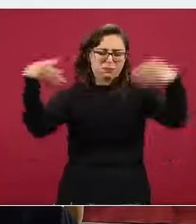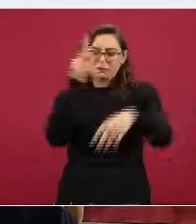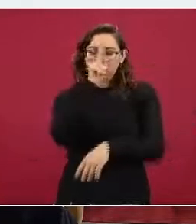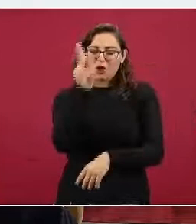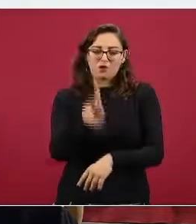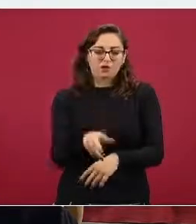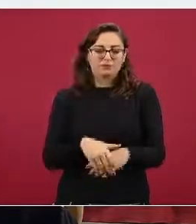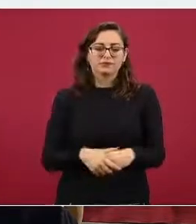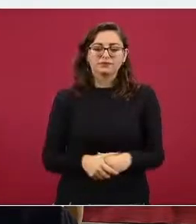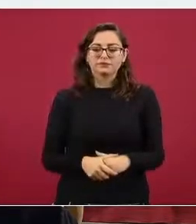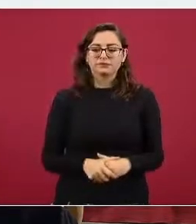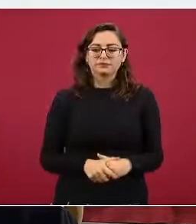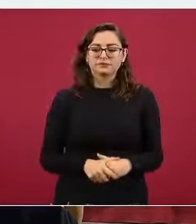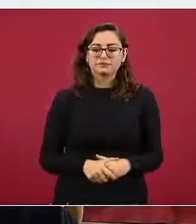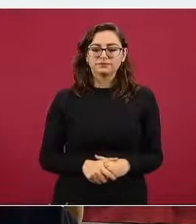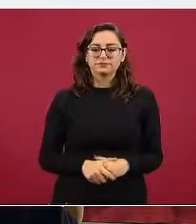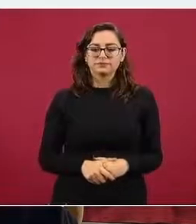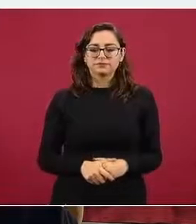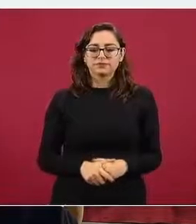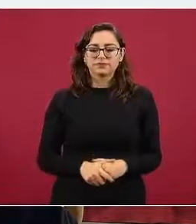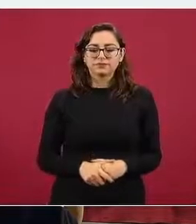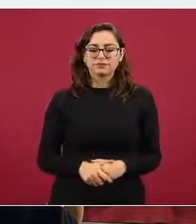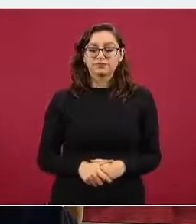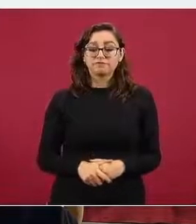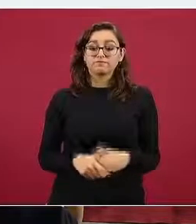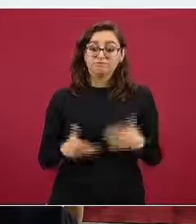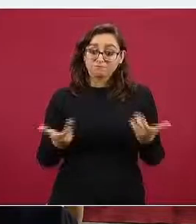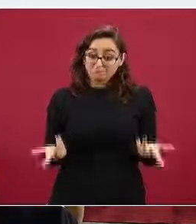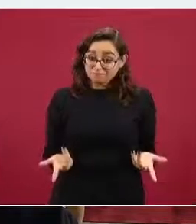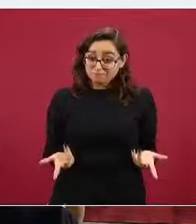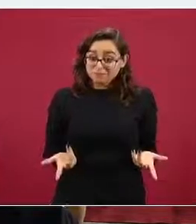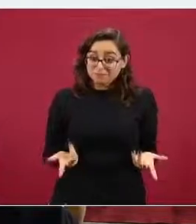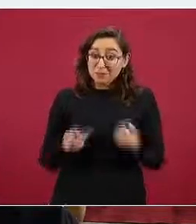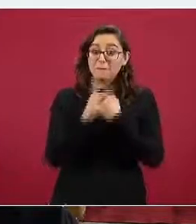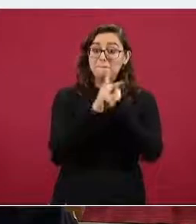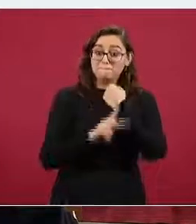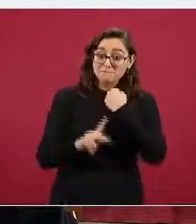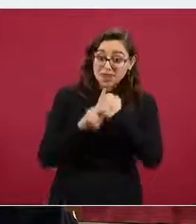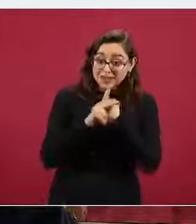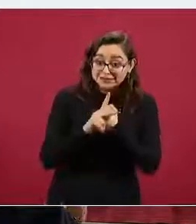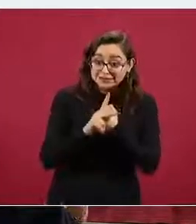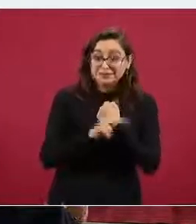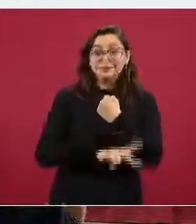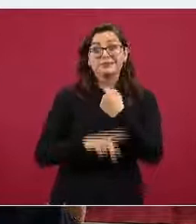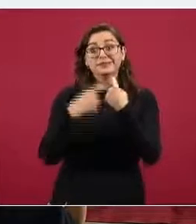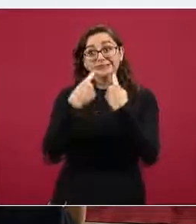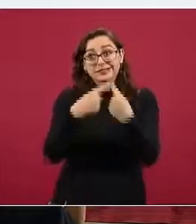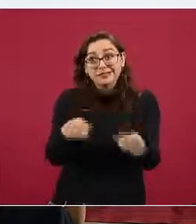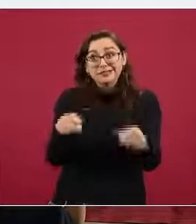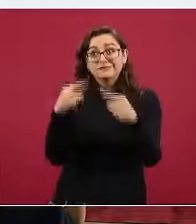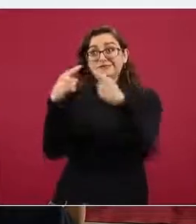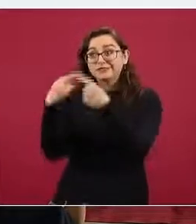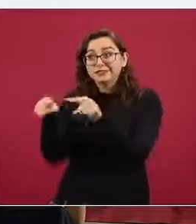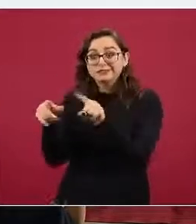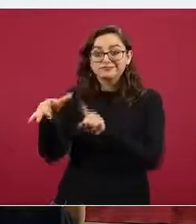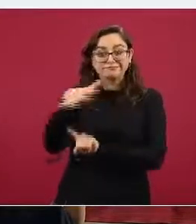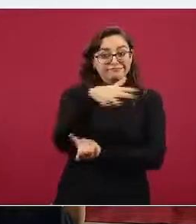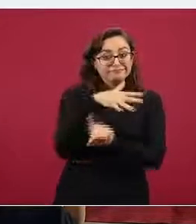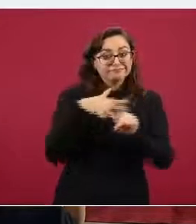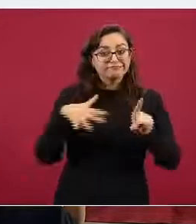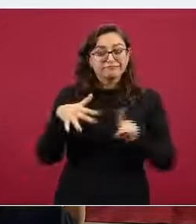importante. Muy importante. Diversidad de condiciones epidémicas. La penúltima me parece que es